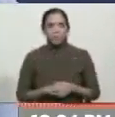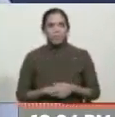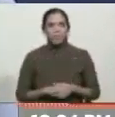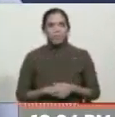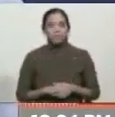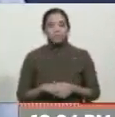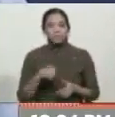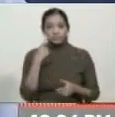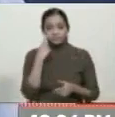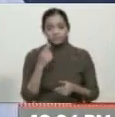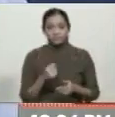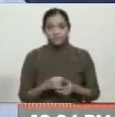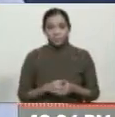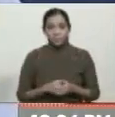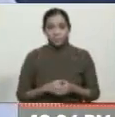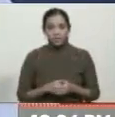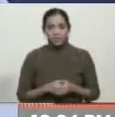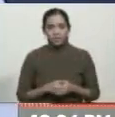Mira esto.